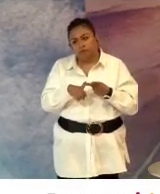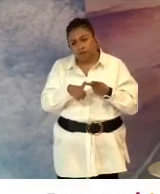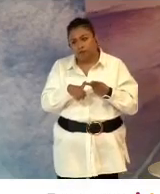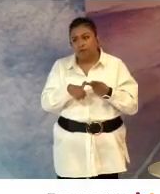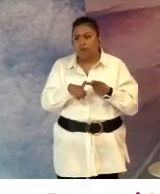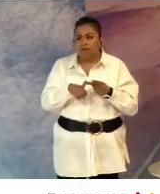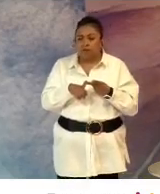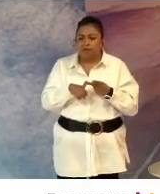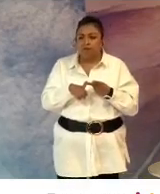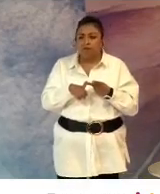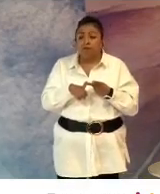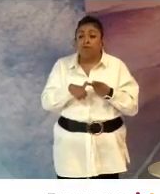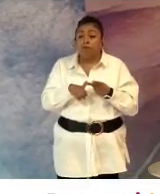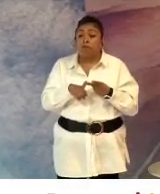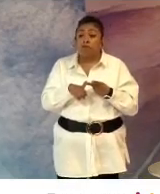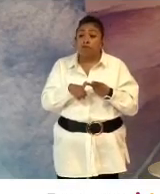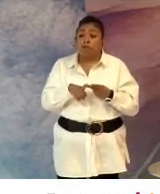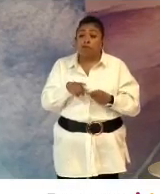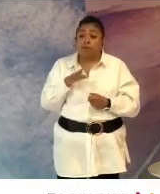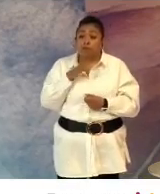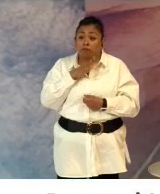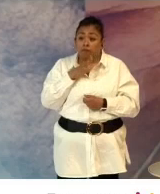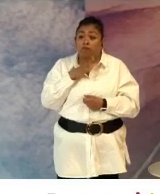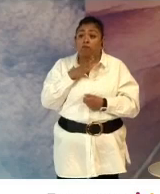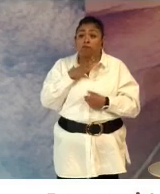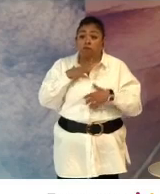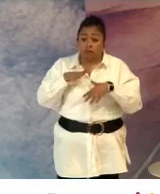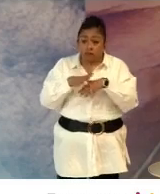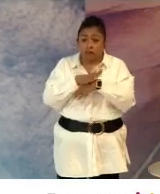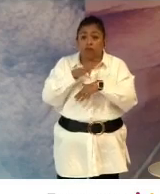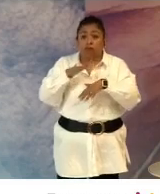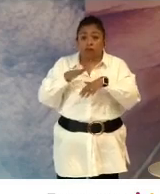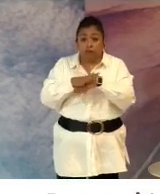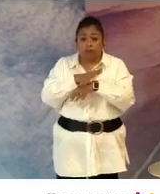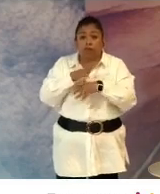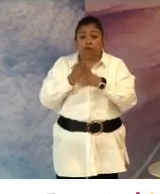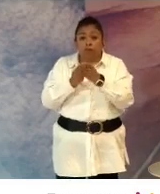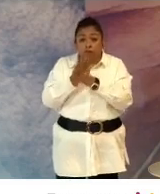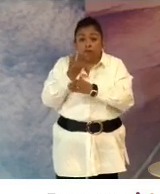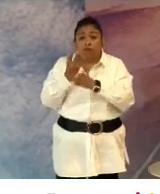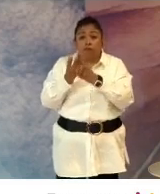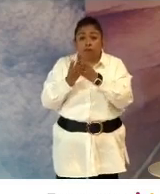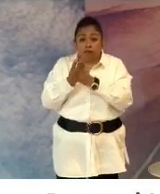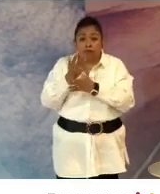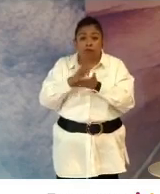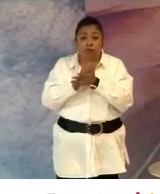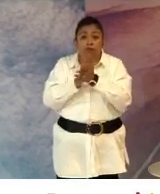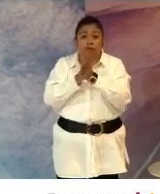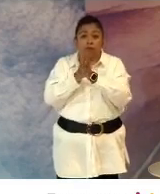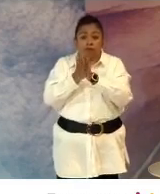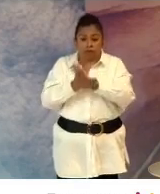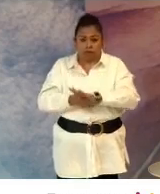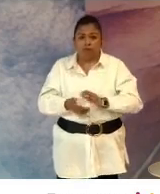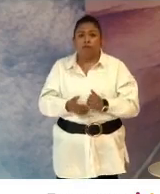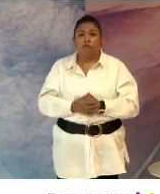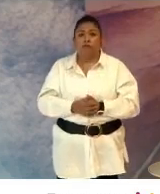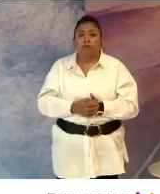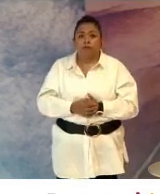y que se regenere, que sea regenerativo.